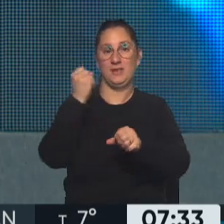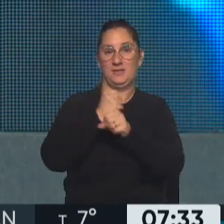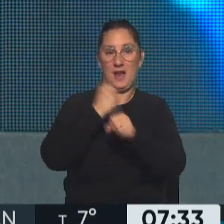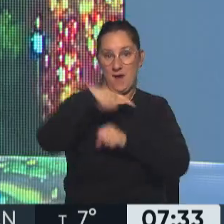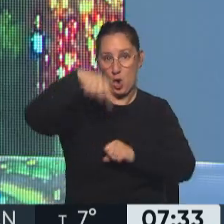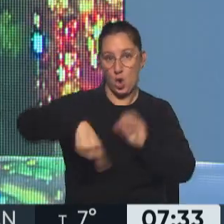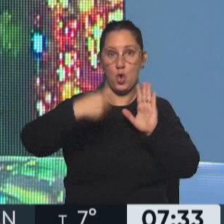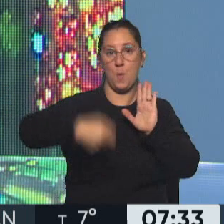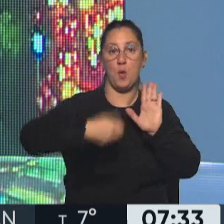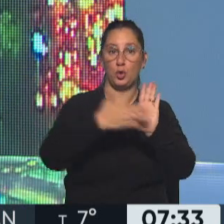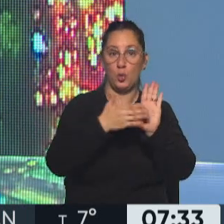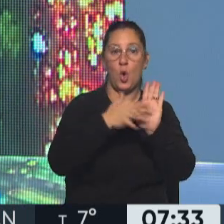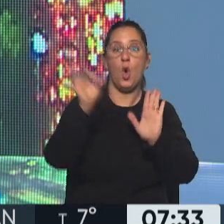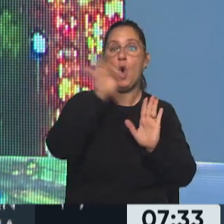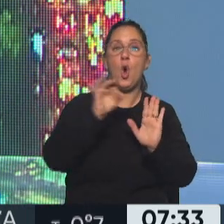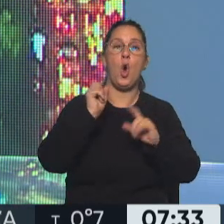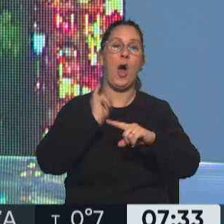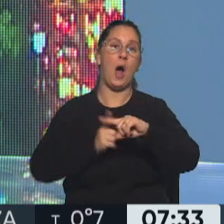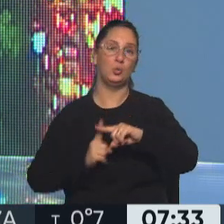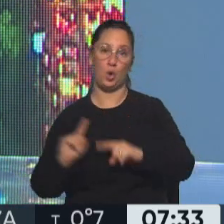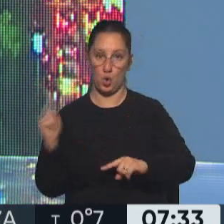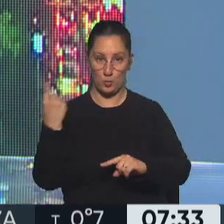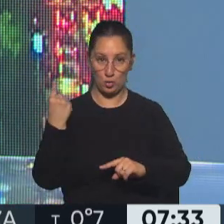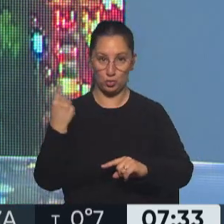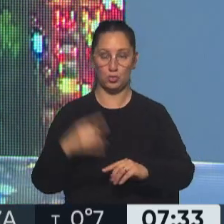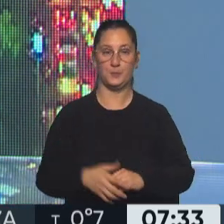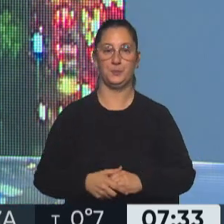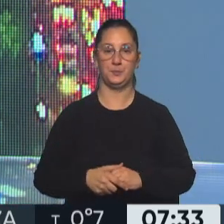hoy monotributistas o los autónomos, que es un